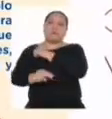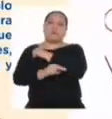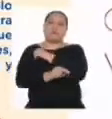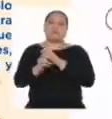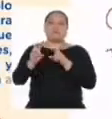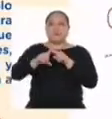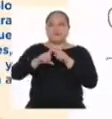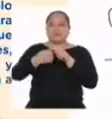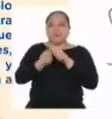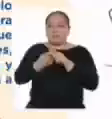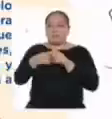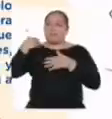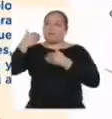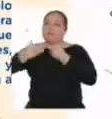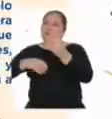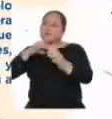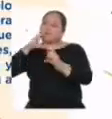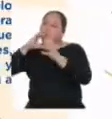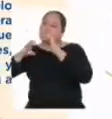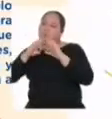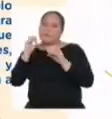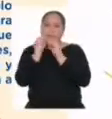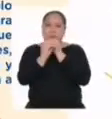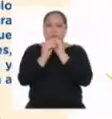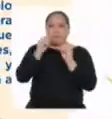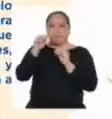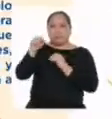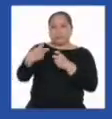procesos de diálogo que contribuyan a su solución.